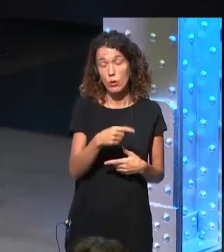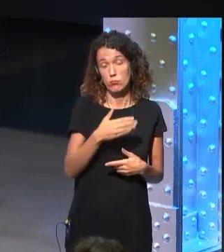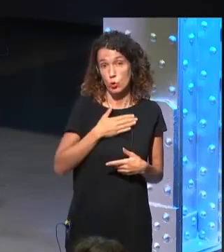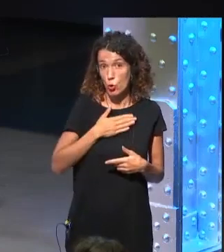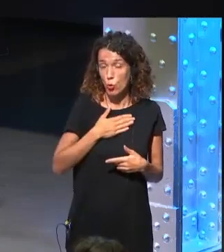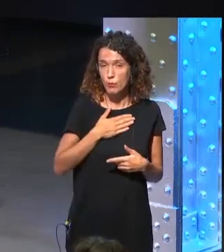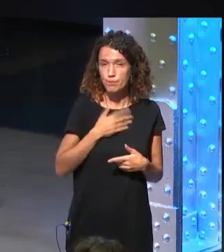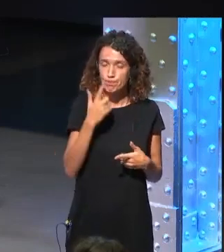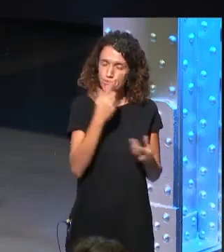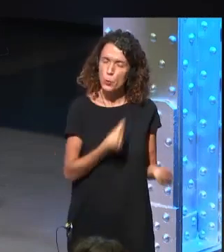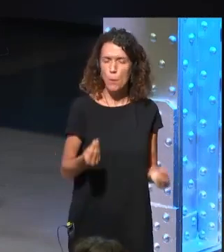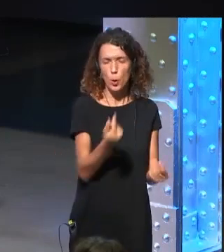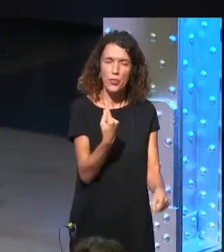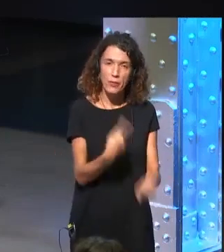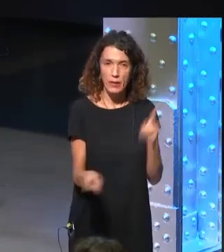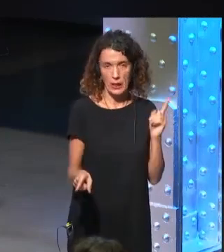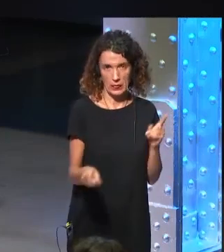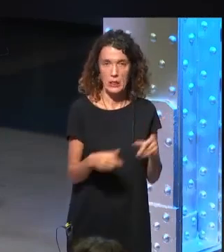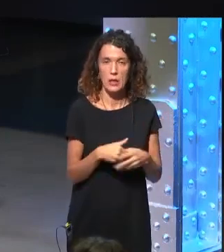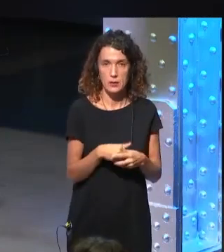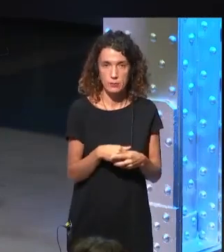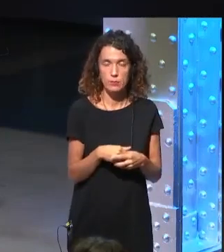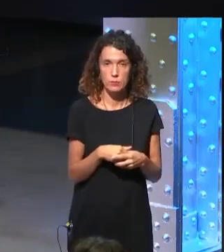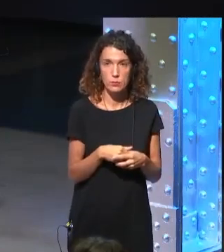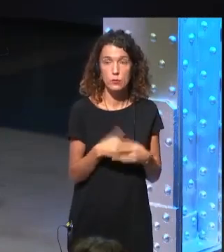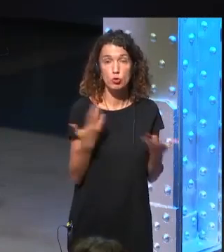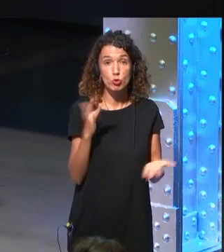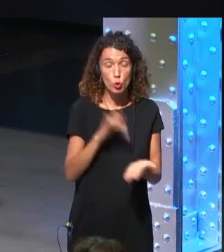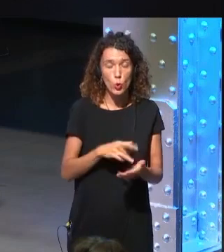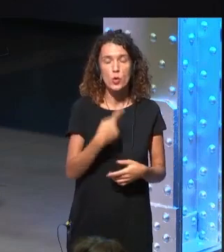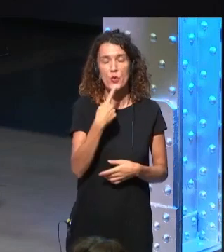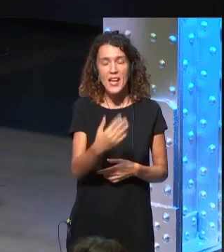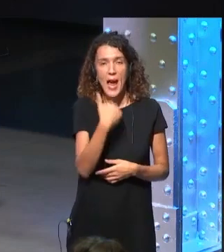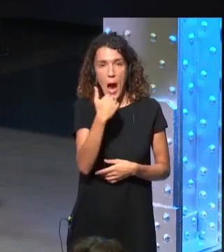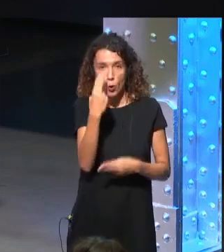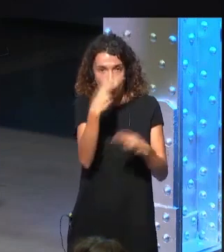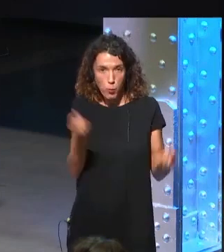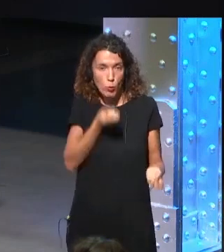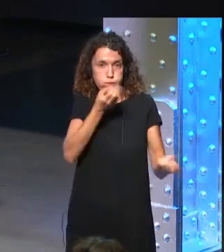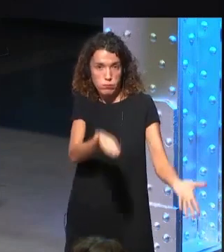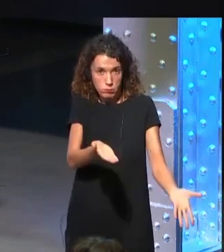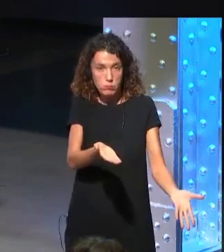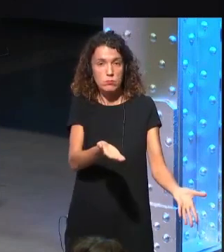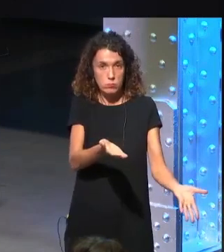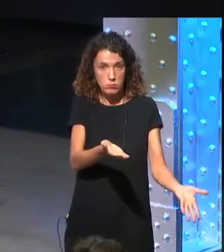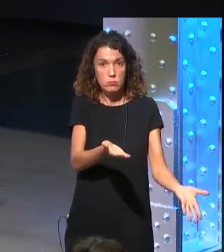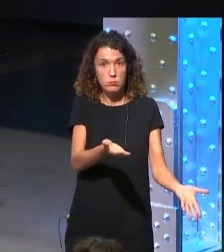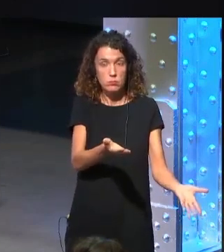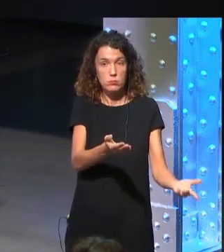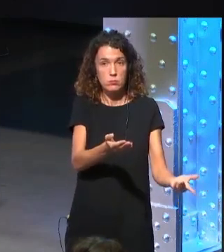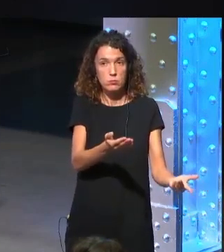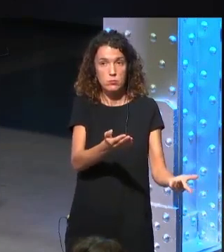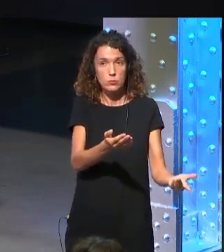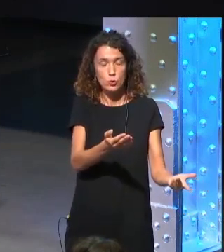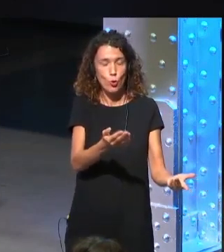yo noté que algo era diferente. Y esto fue cuando dije algo en público y lo escuché